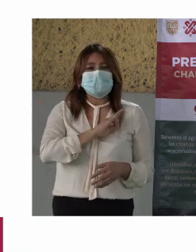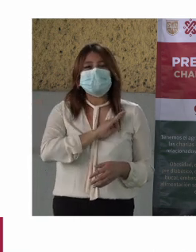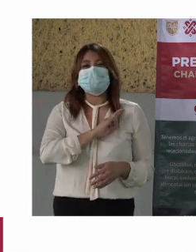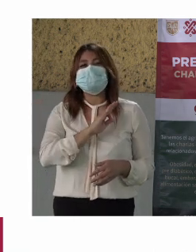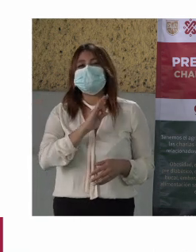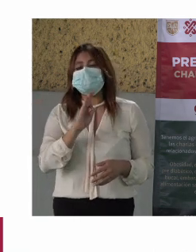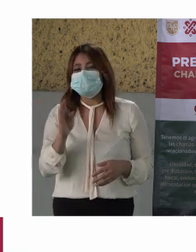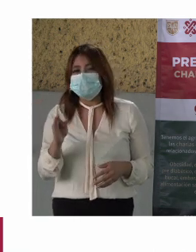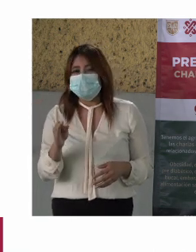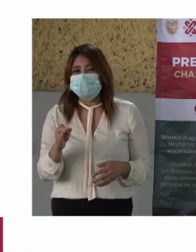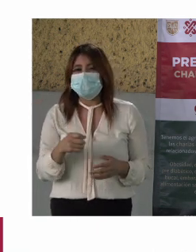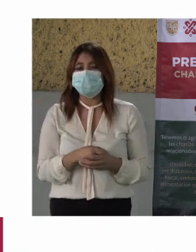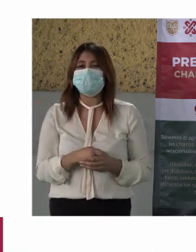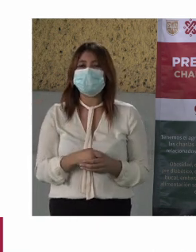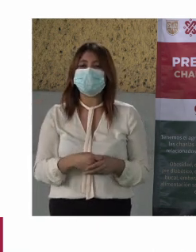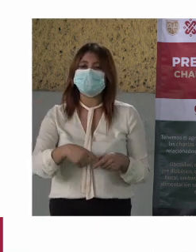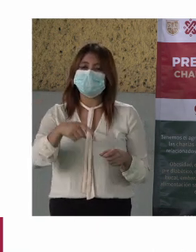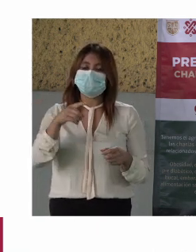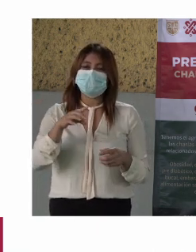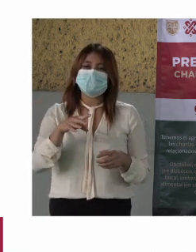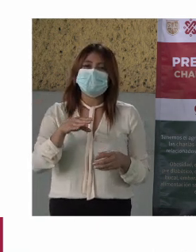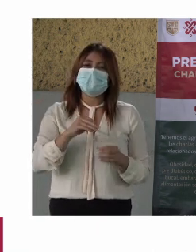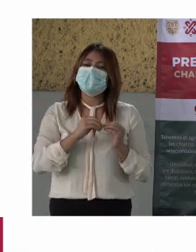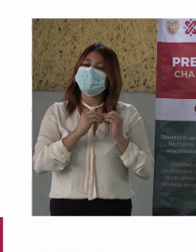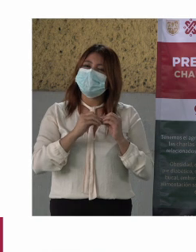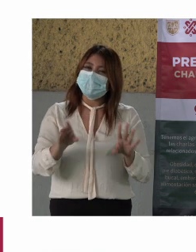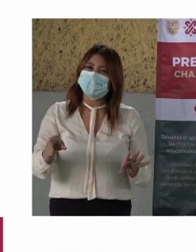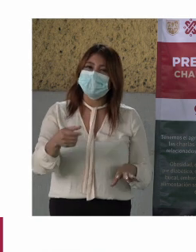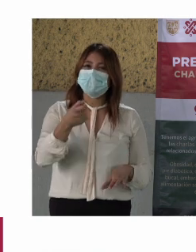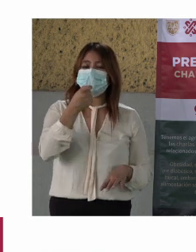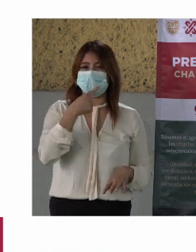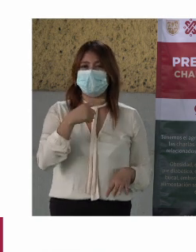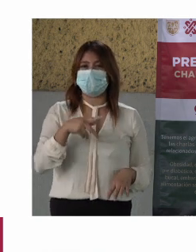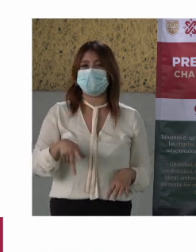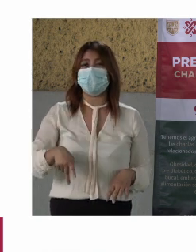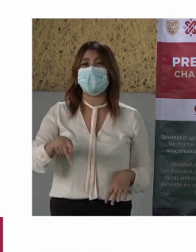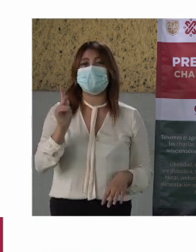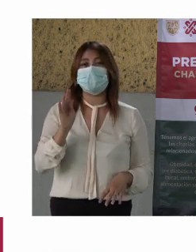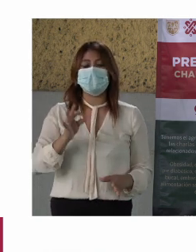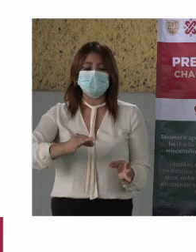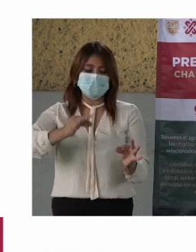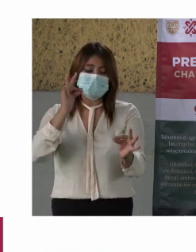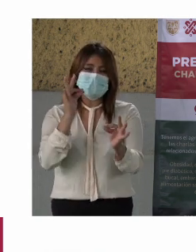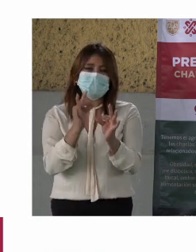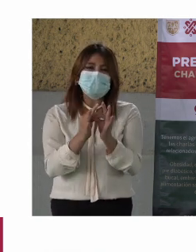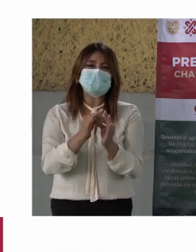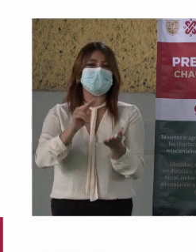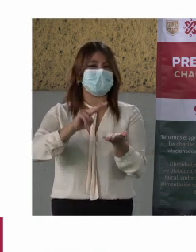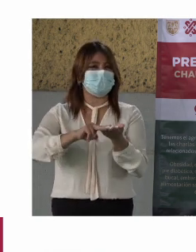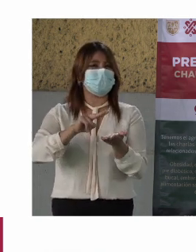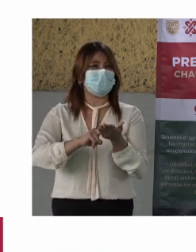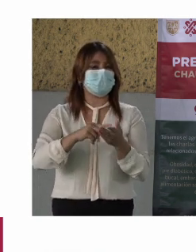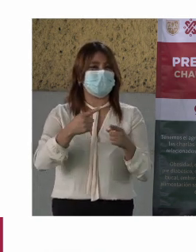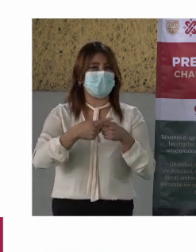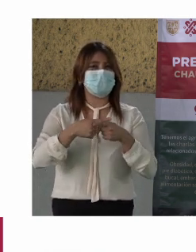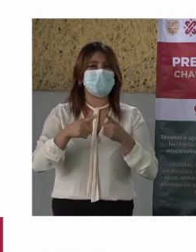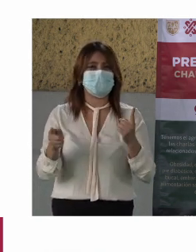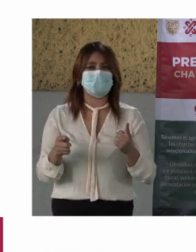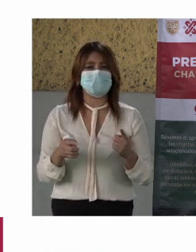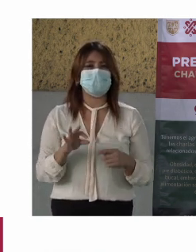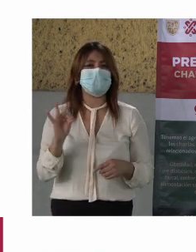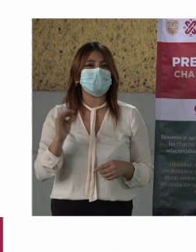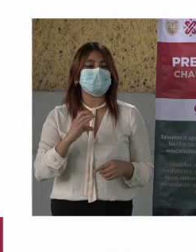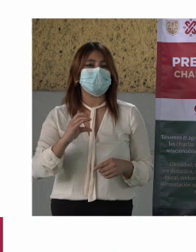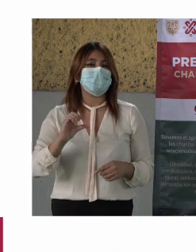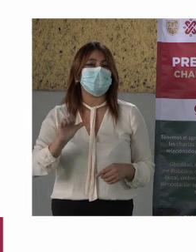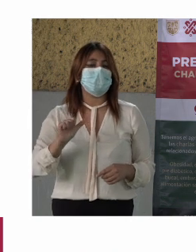muy específico y son ciertos valores, tanto de glucosa o de hemoglobina glucosilada, o de colesterol, de triglicéridos o de